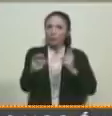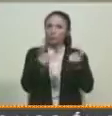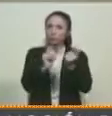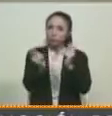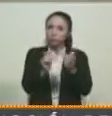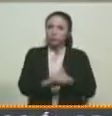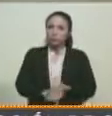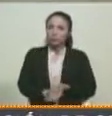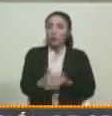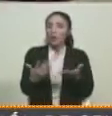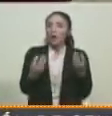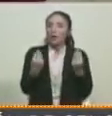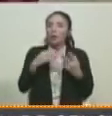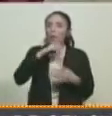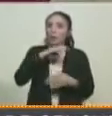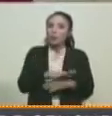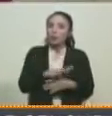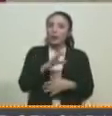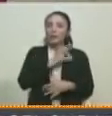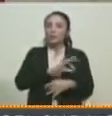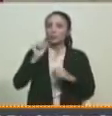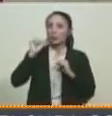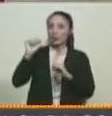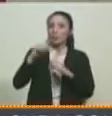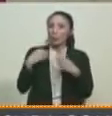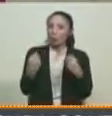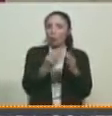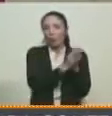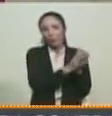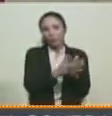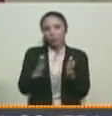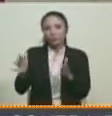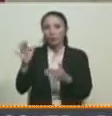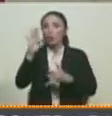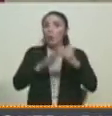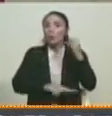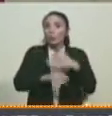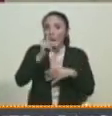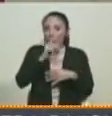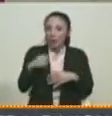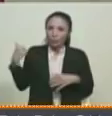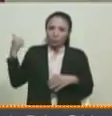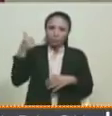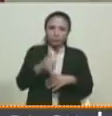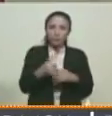sobre la historia del socialismo en los últimos 100 años en la humanidad